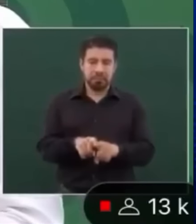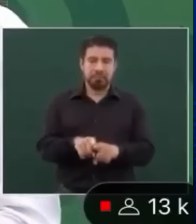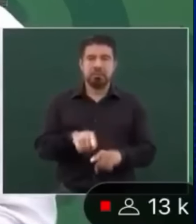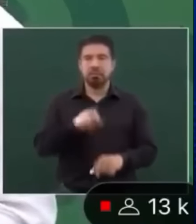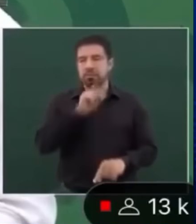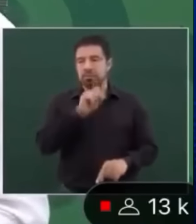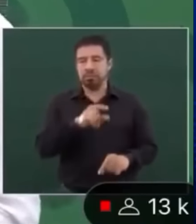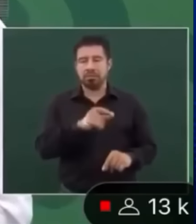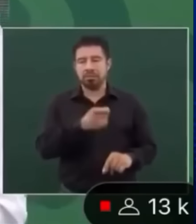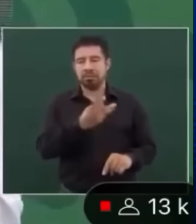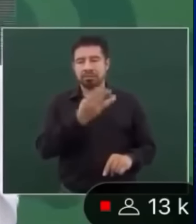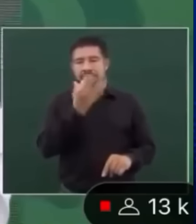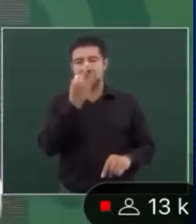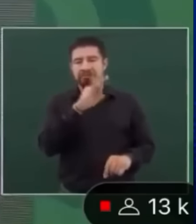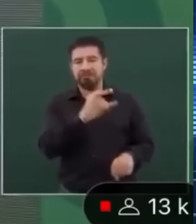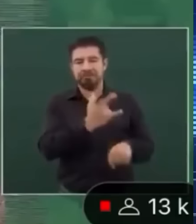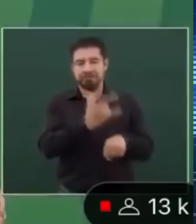traidores